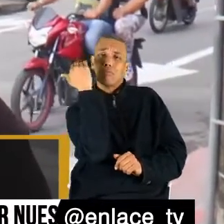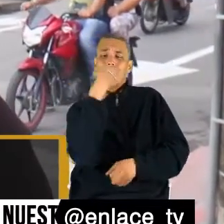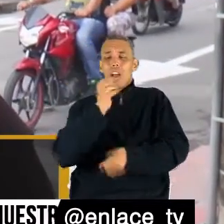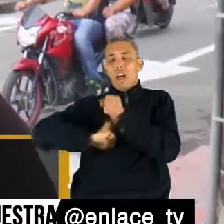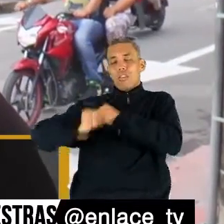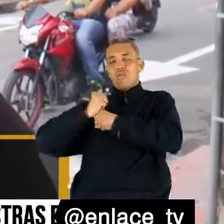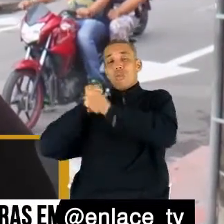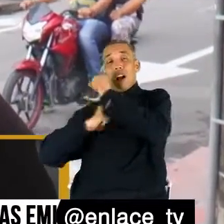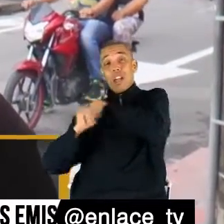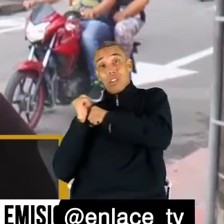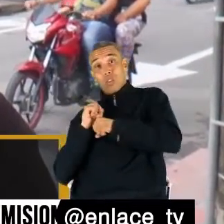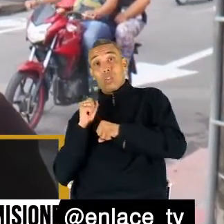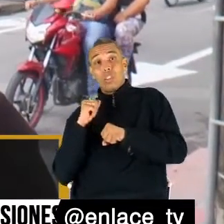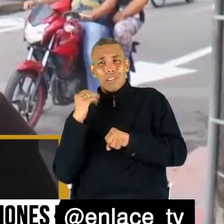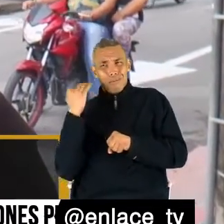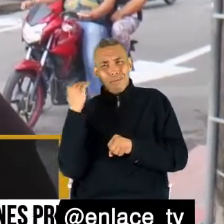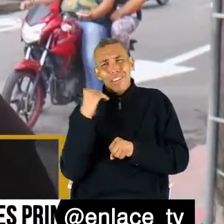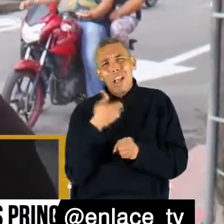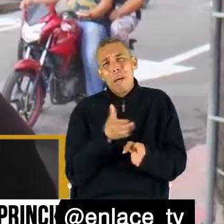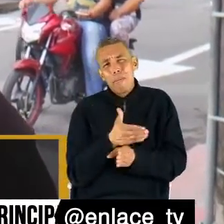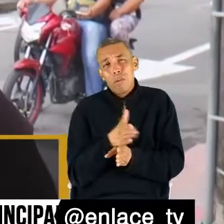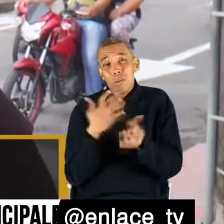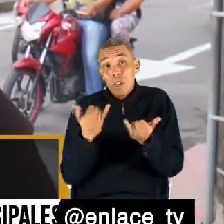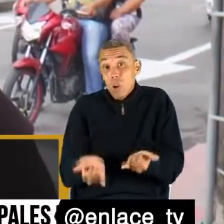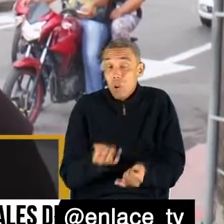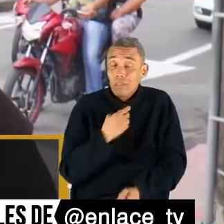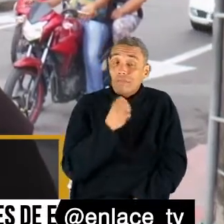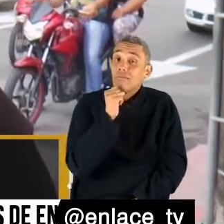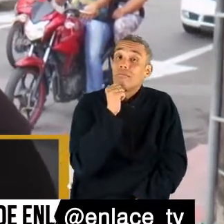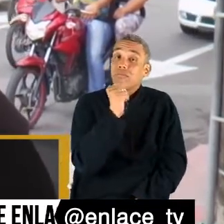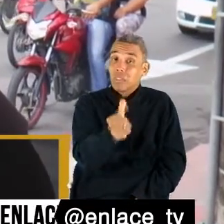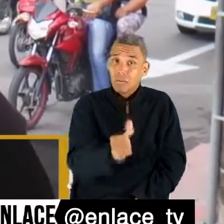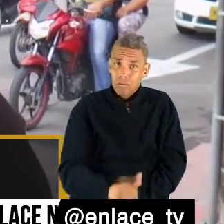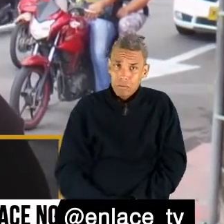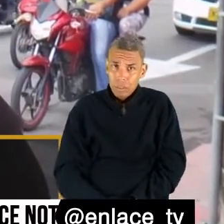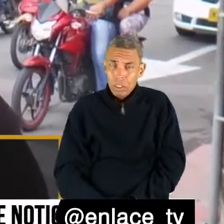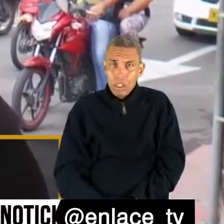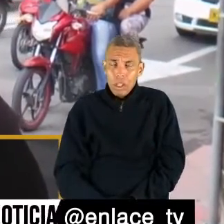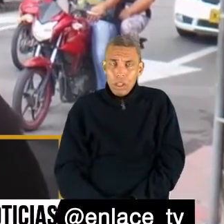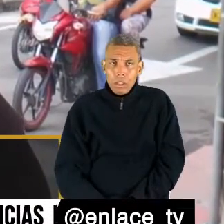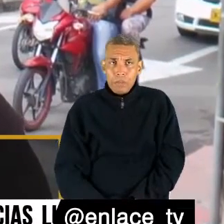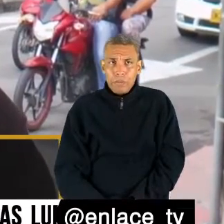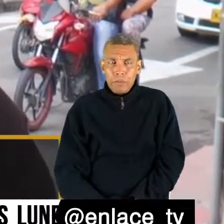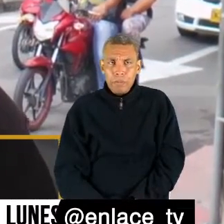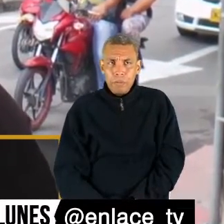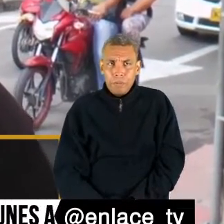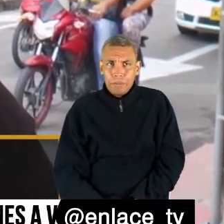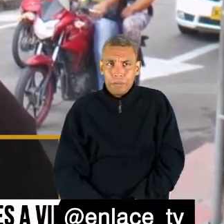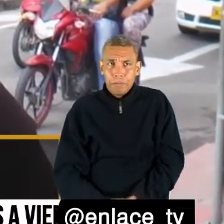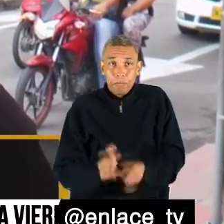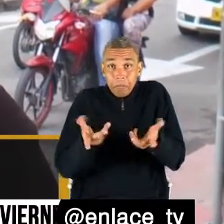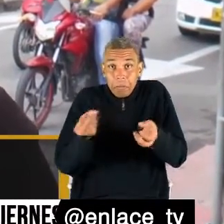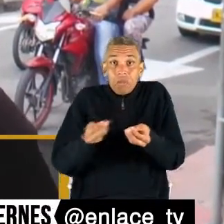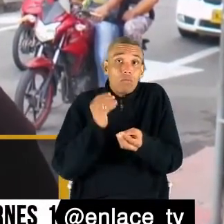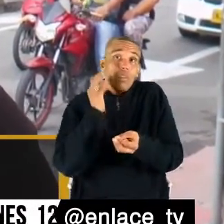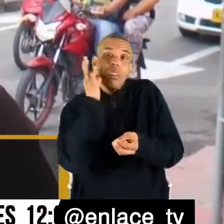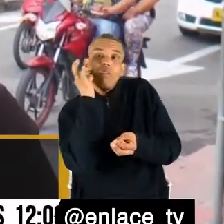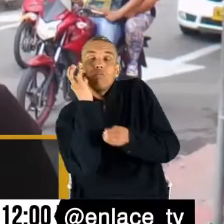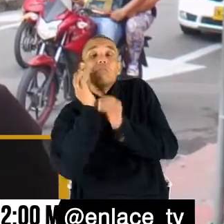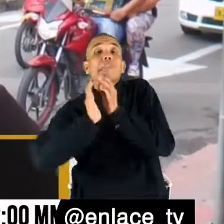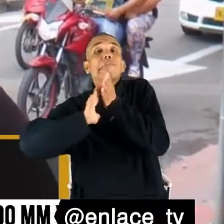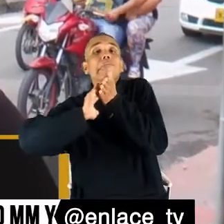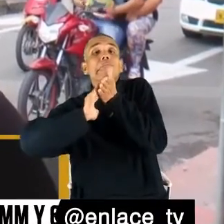está aquí en la clínica Magdalena bregando a ver qué le pueden arreglar porque él le dio